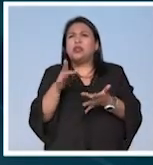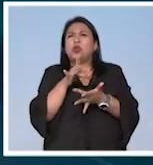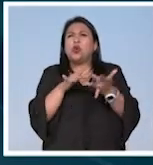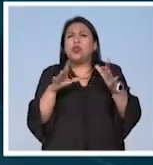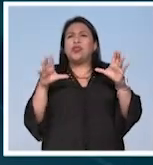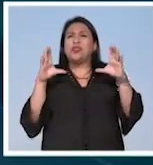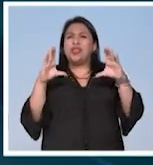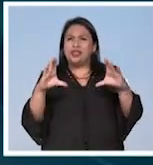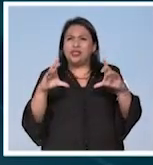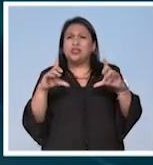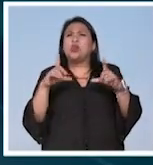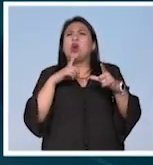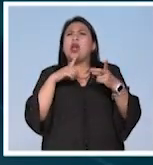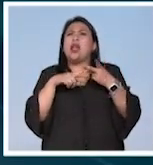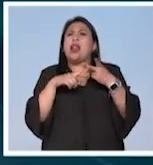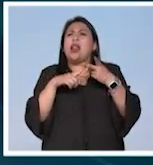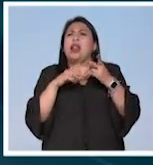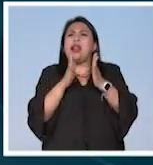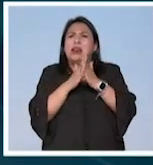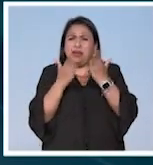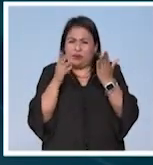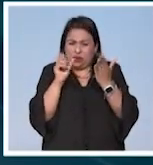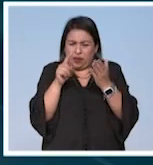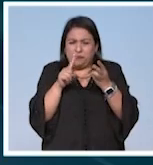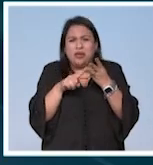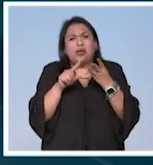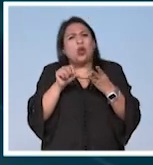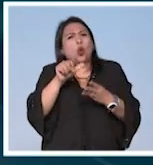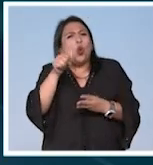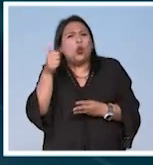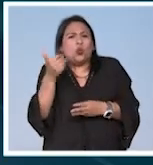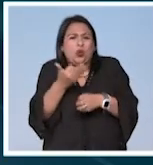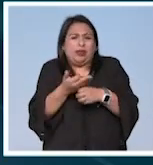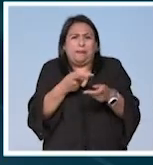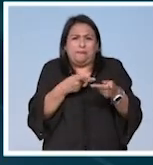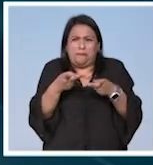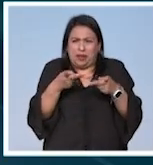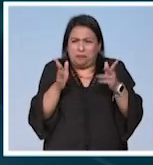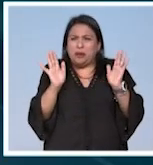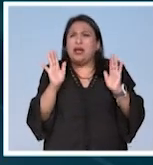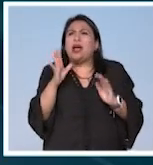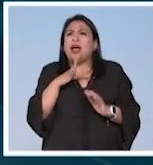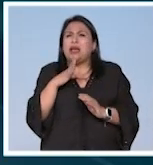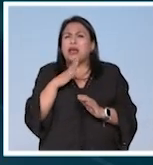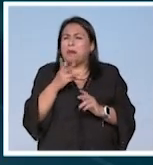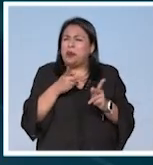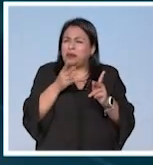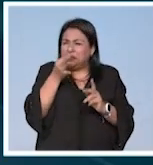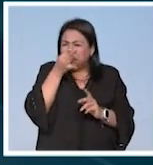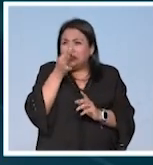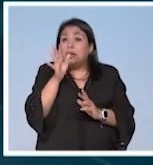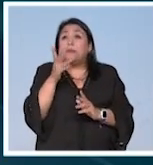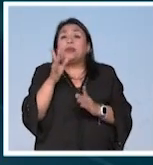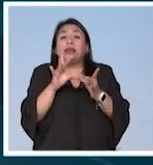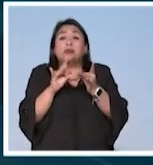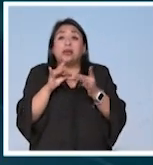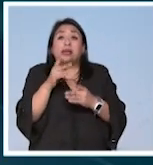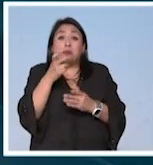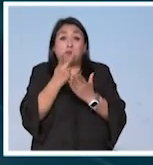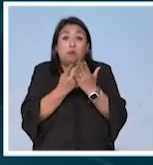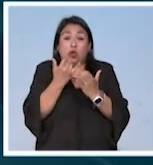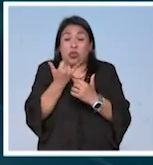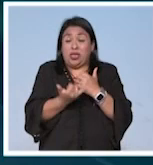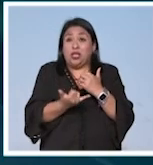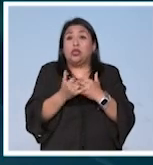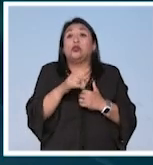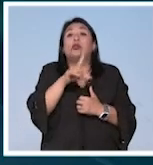disco hay un libro también eh y otro que se está cocinando que ya está en el horno platícanos de de estos proyectos